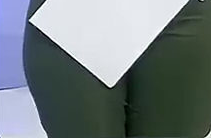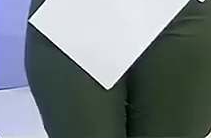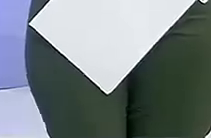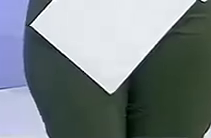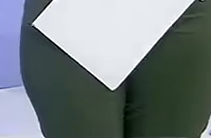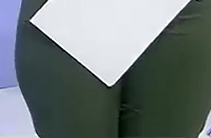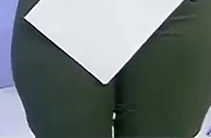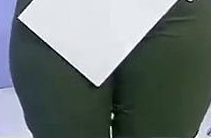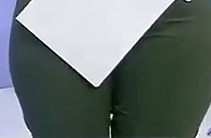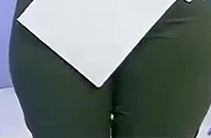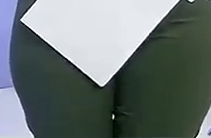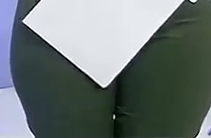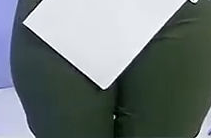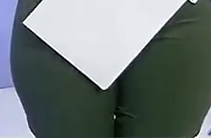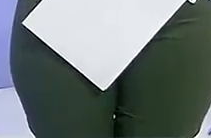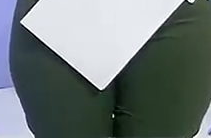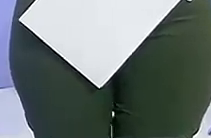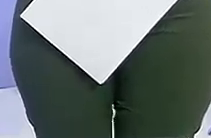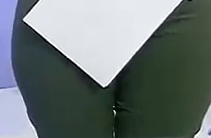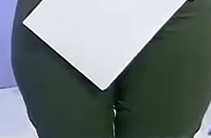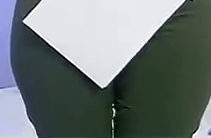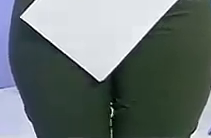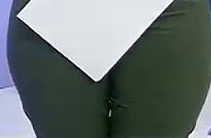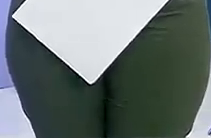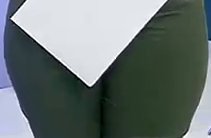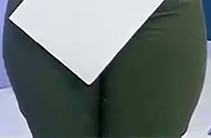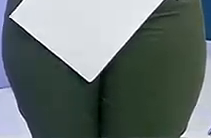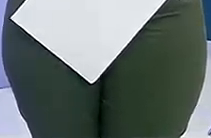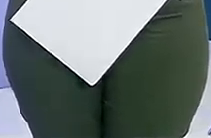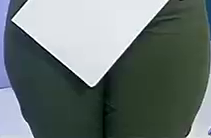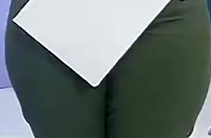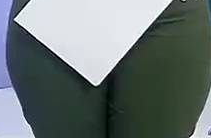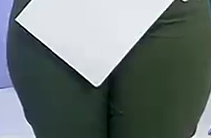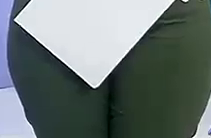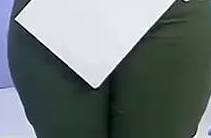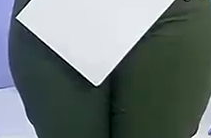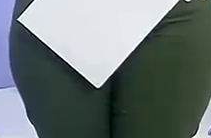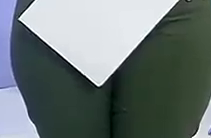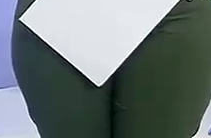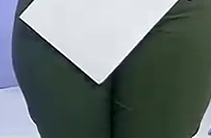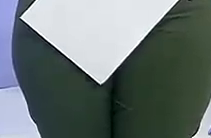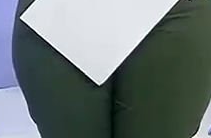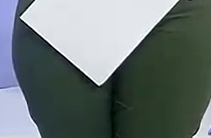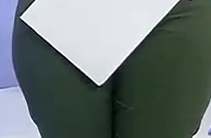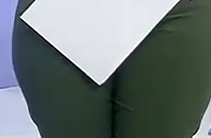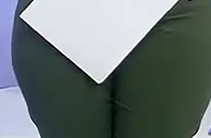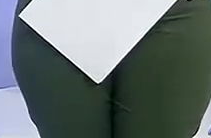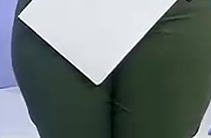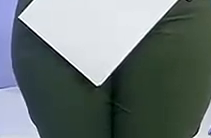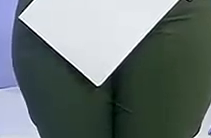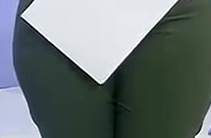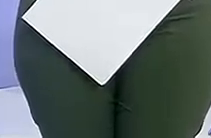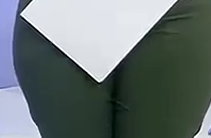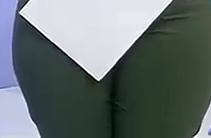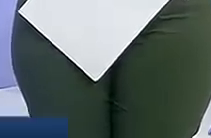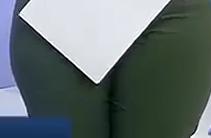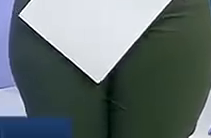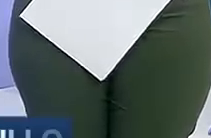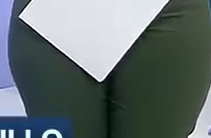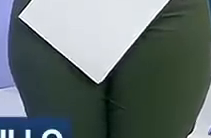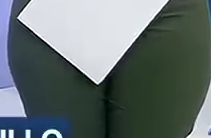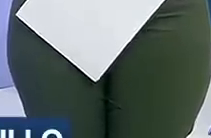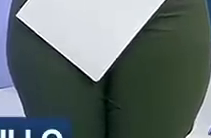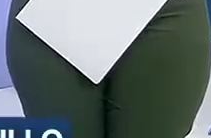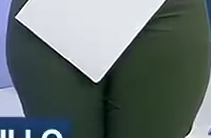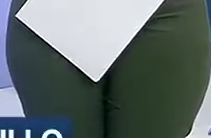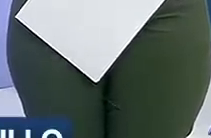y demás, con muchas energías positivas, porque ya se avecina, ya estamos viviendo y olfateando, señoras y señores, el feriado, porque